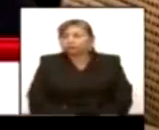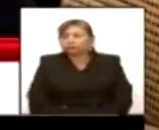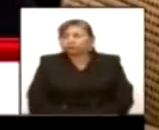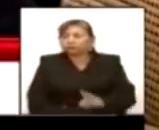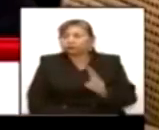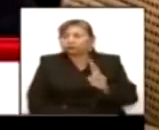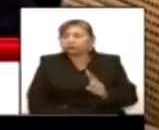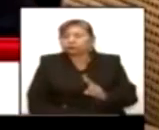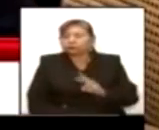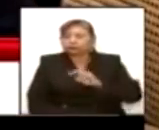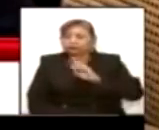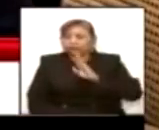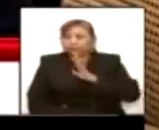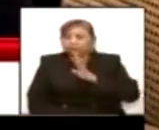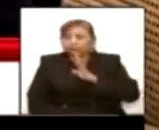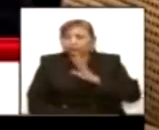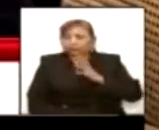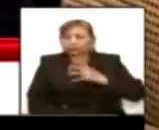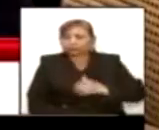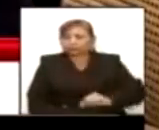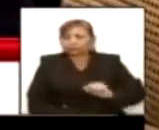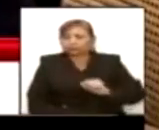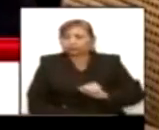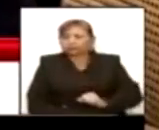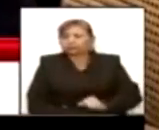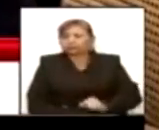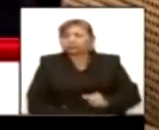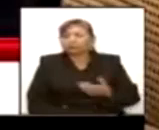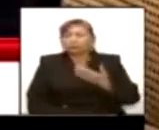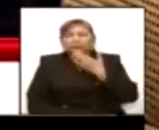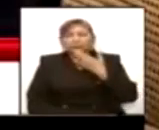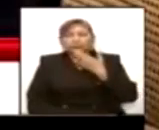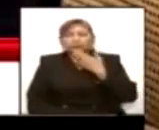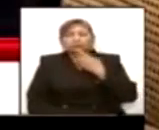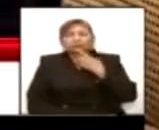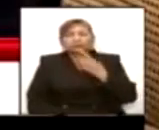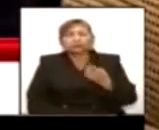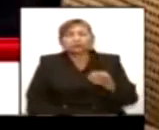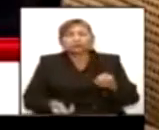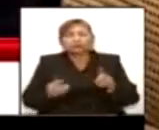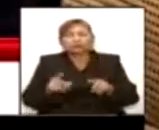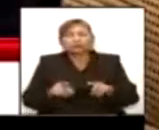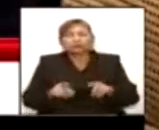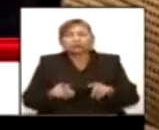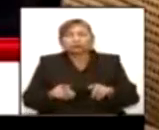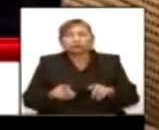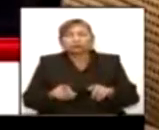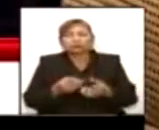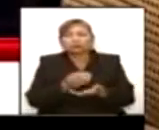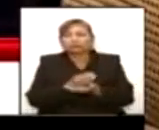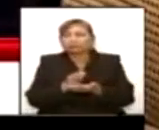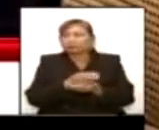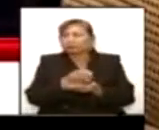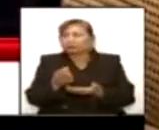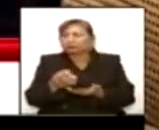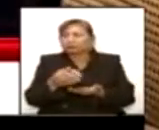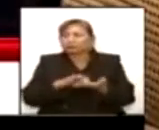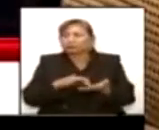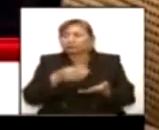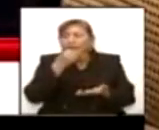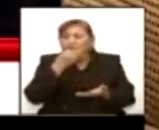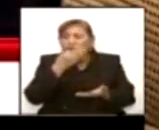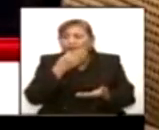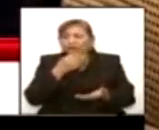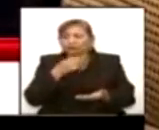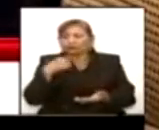Segundo, se está hablando del aborto y todo. ¿Y quién dice algo cuando promueven la repartición de la píldora del día siguiente? ¿Alguien